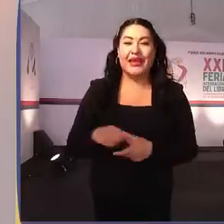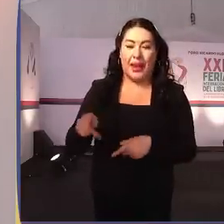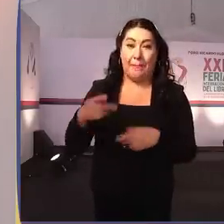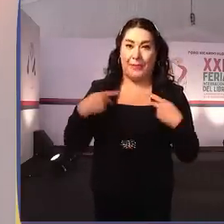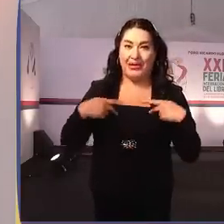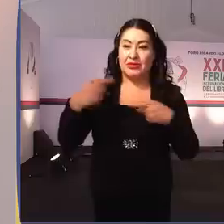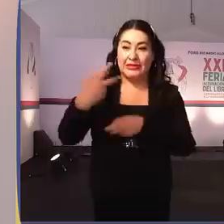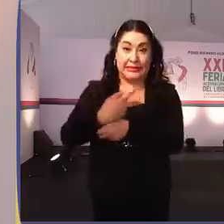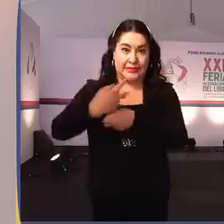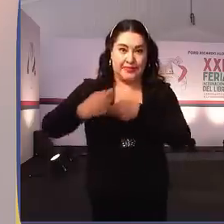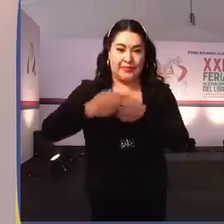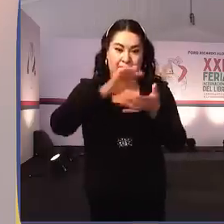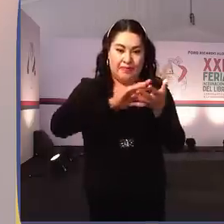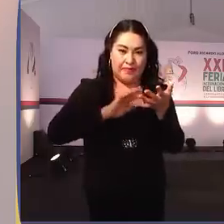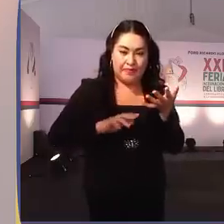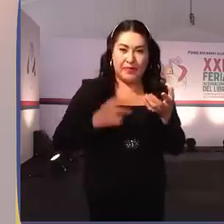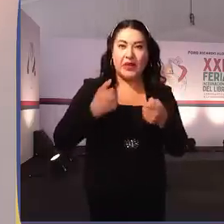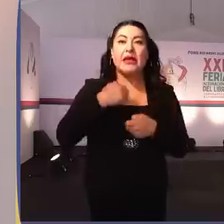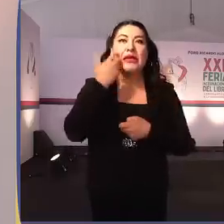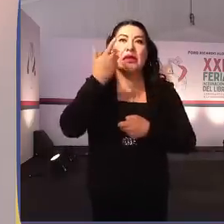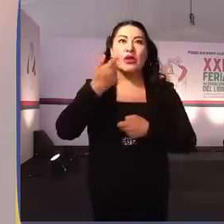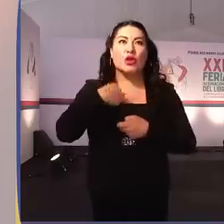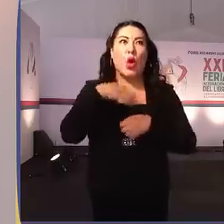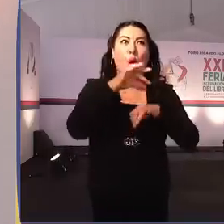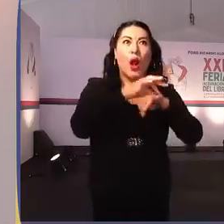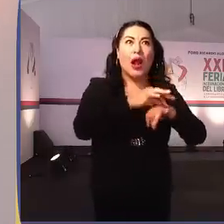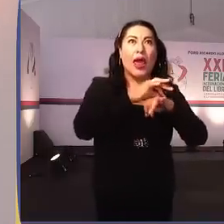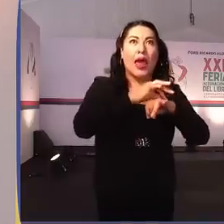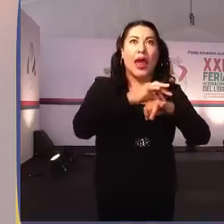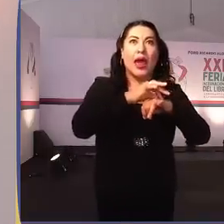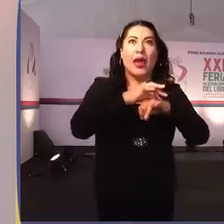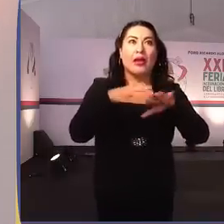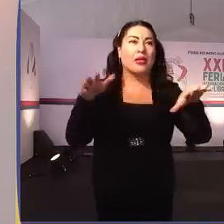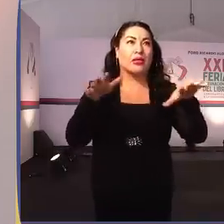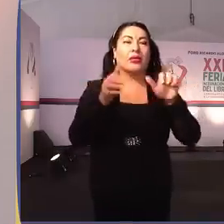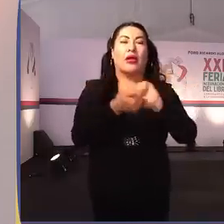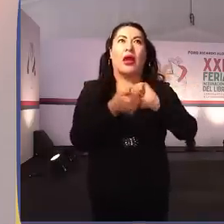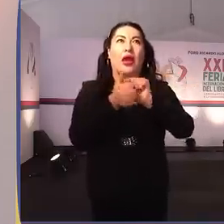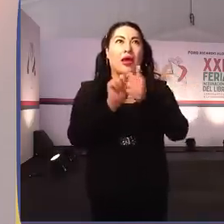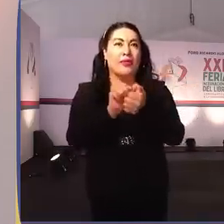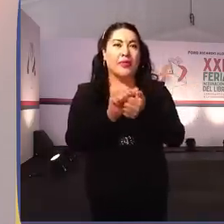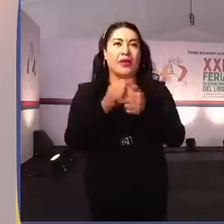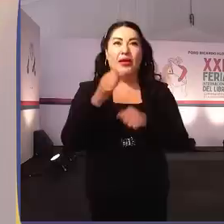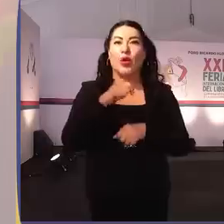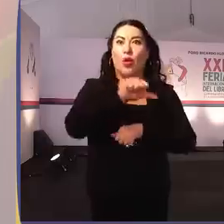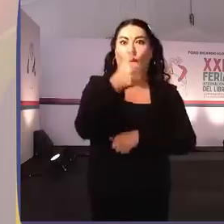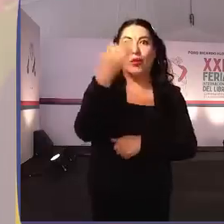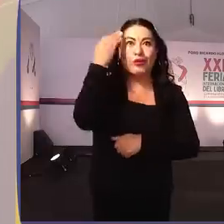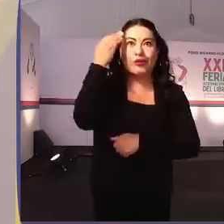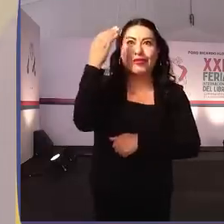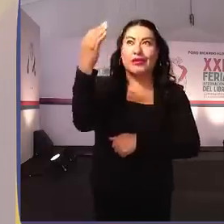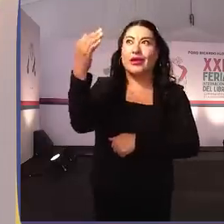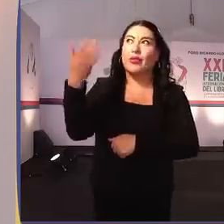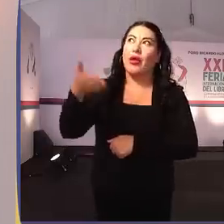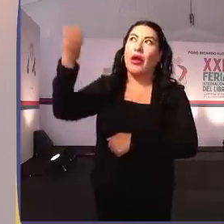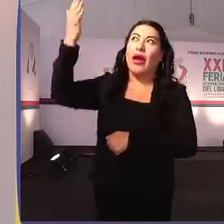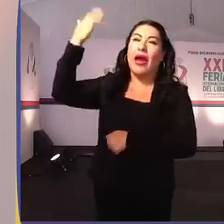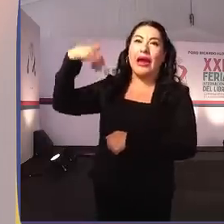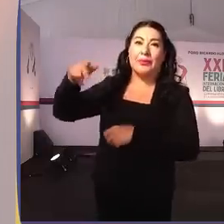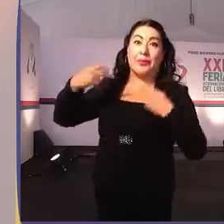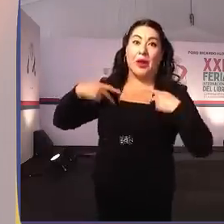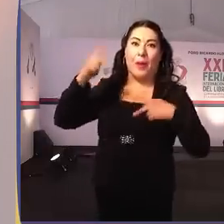invitan a leer quieren que nos alejemos de la realidad y que nos vayamos a otros tiempos, quizá de príncipes, de